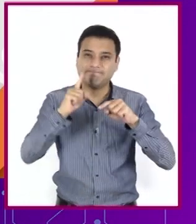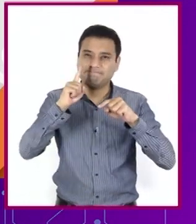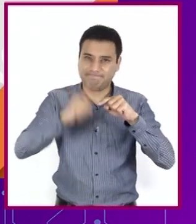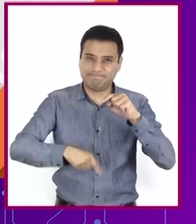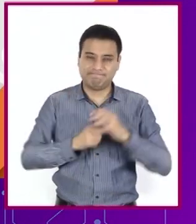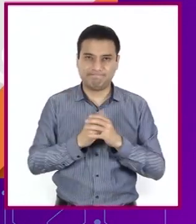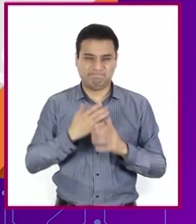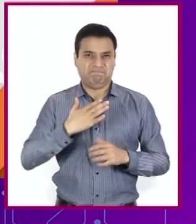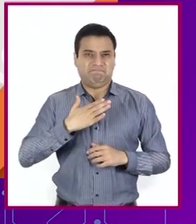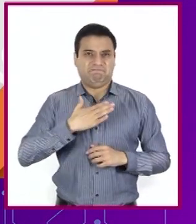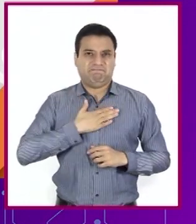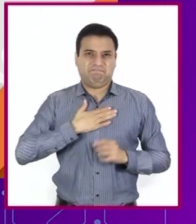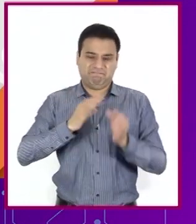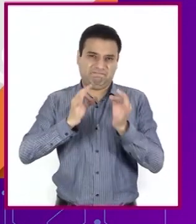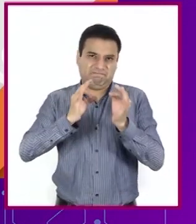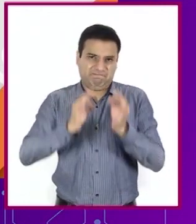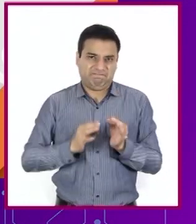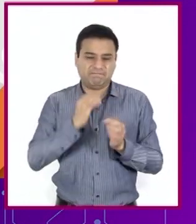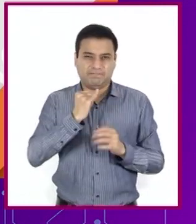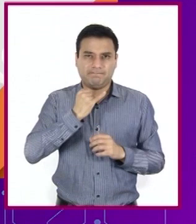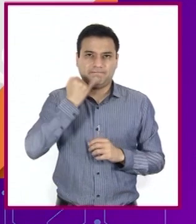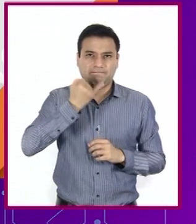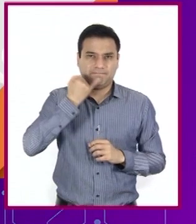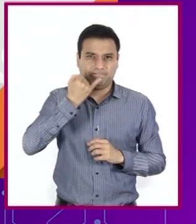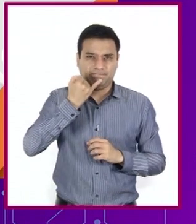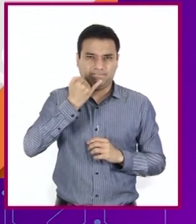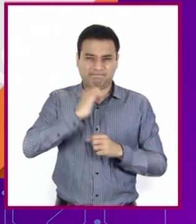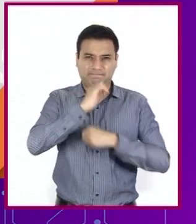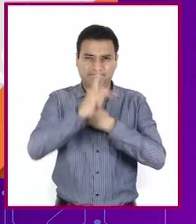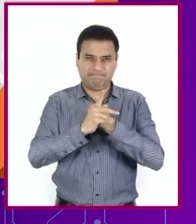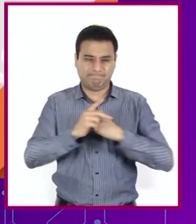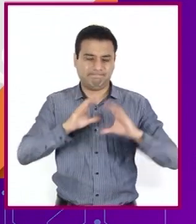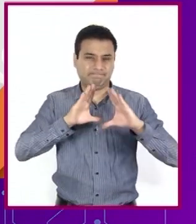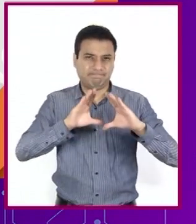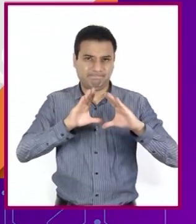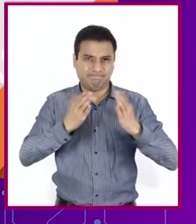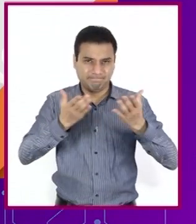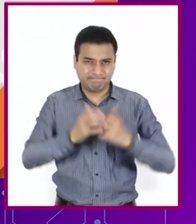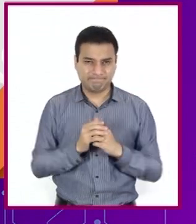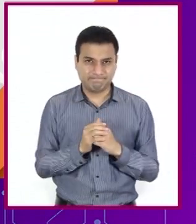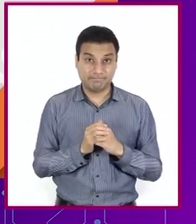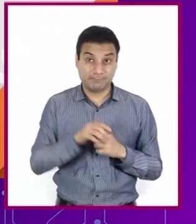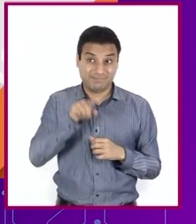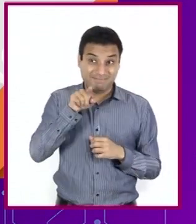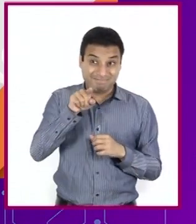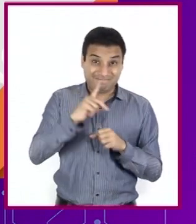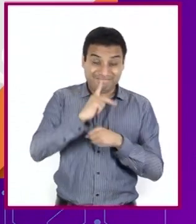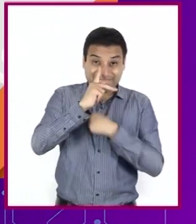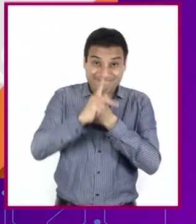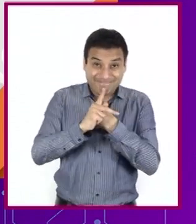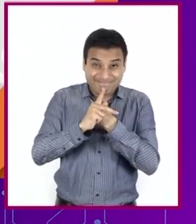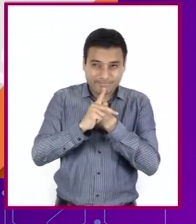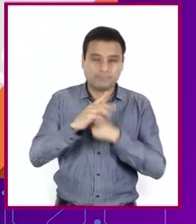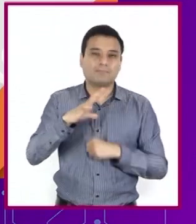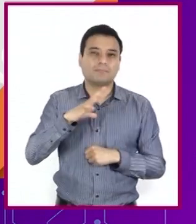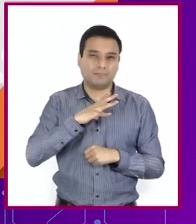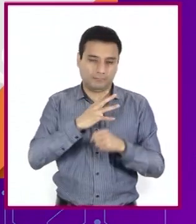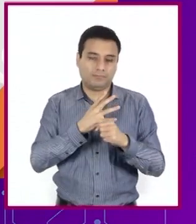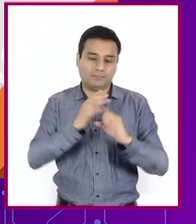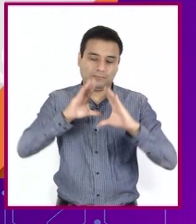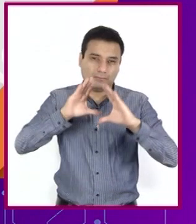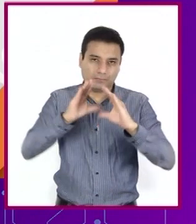imponer el de los colonizadores. A los pueblos colonizados se les imponen nuevas